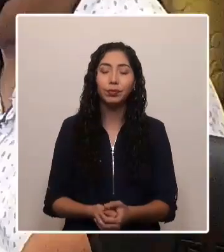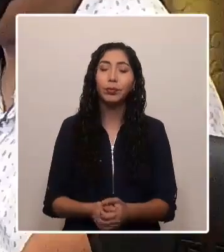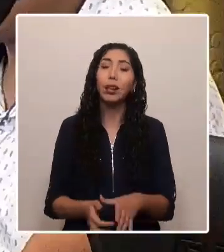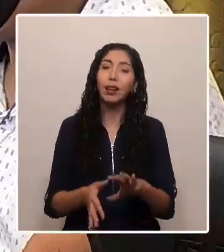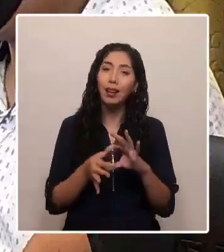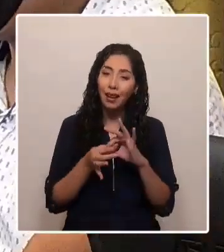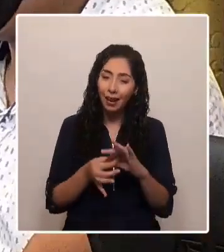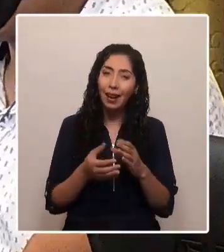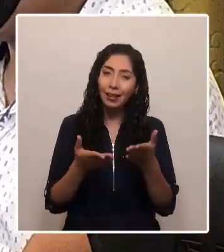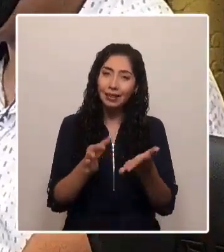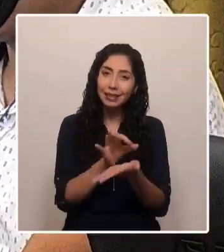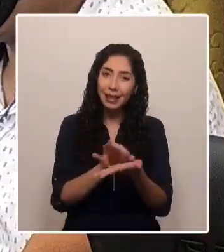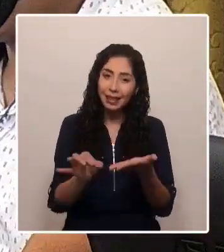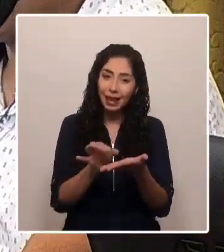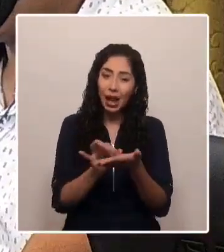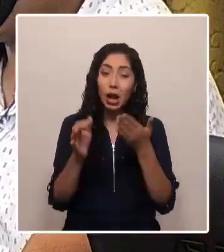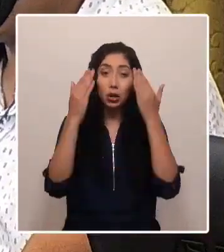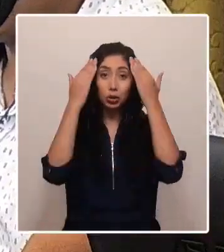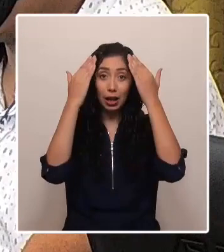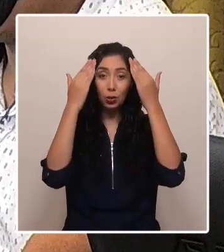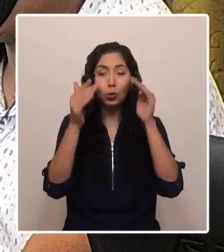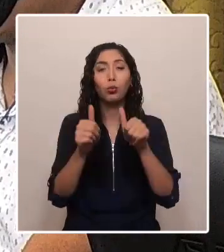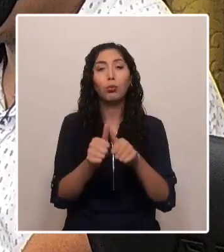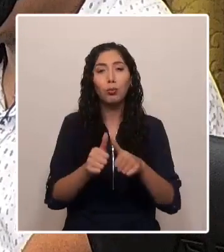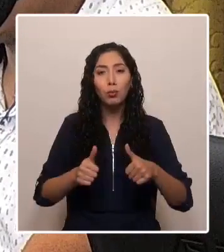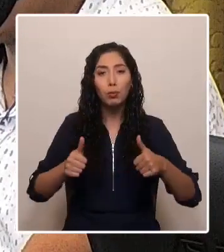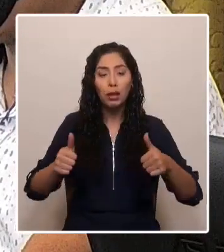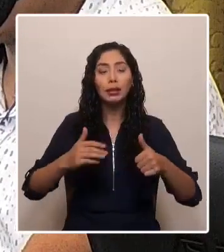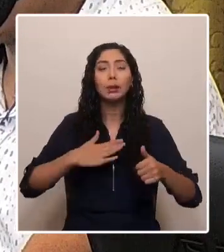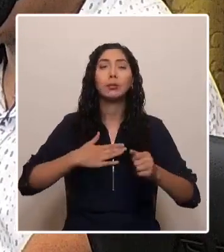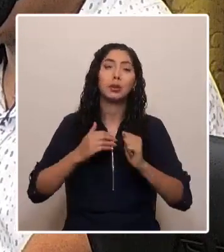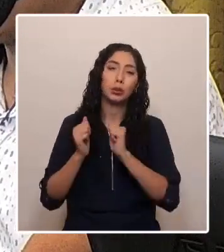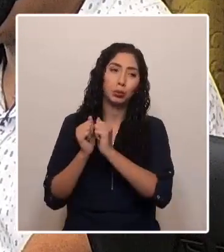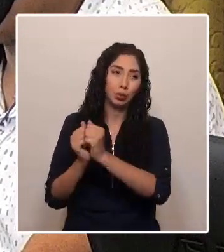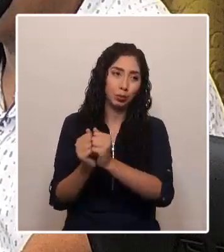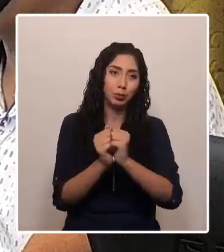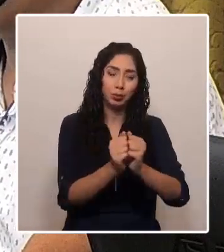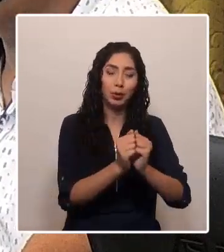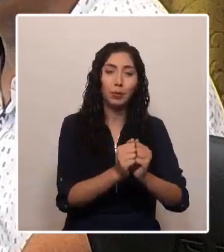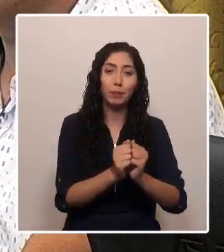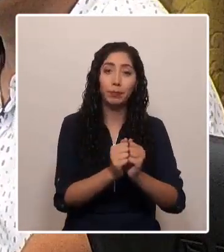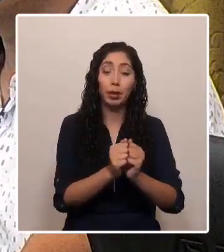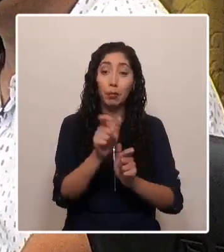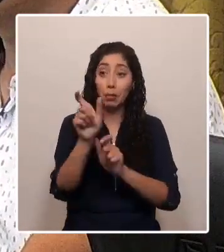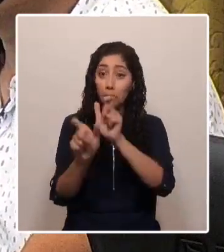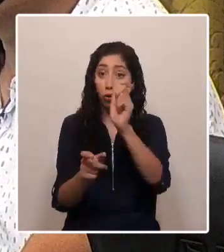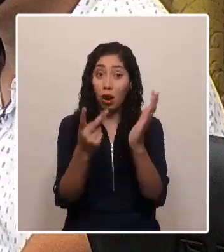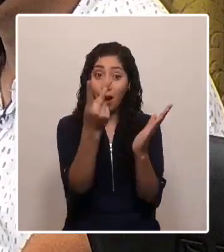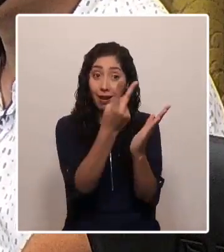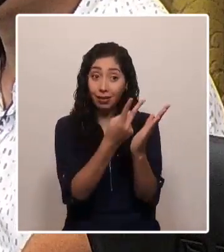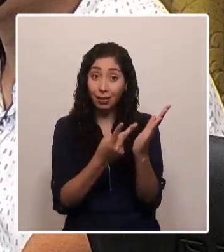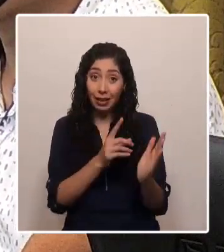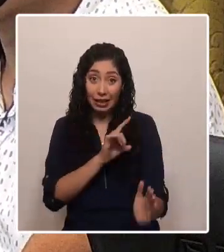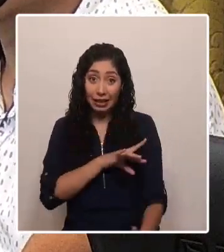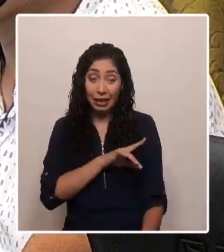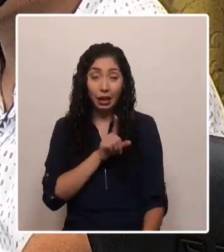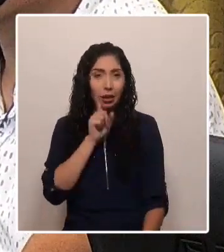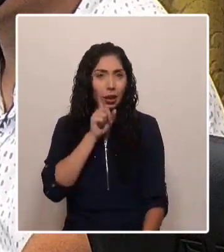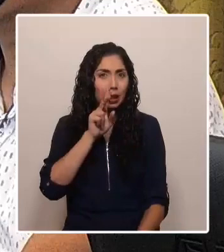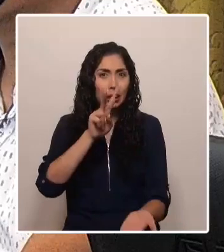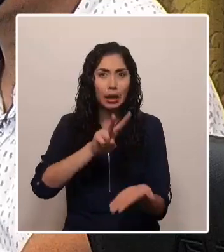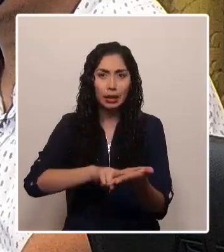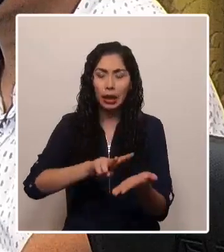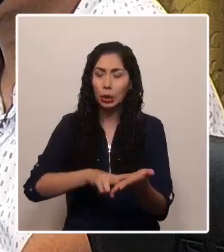Gracias, muchas gracias, secretario. Saludar a la mesa y a mis colegas. Los artistas en Chile viven una realidad apremiante.